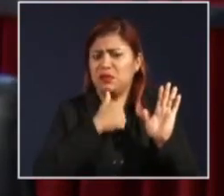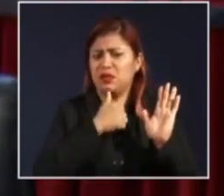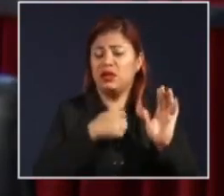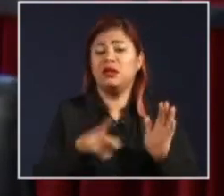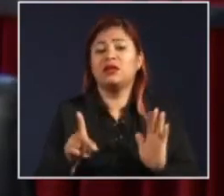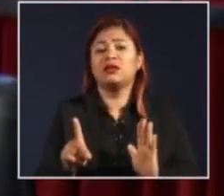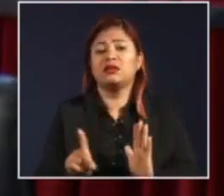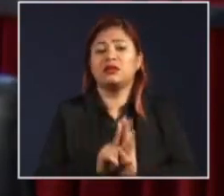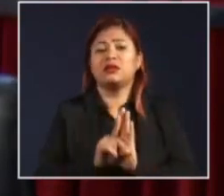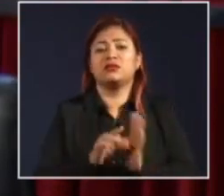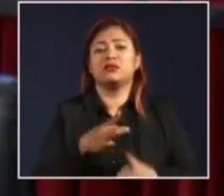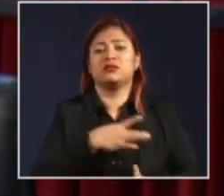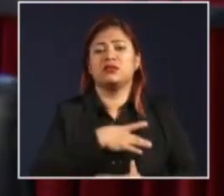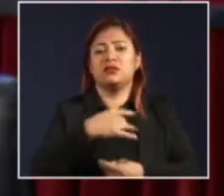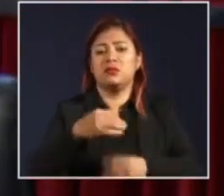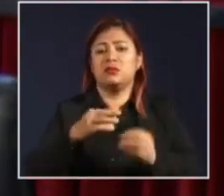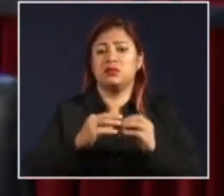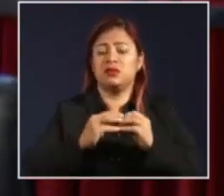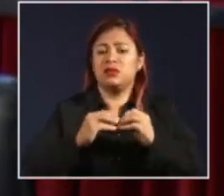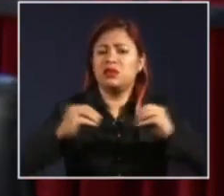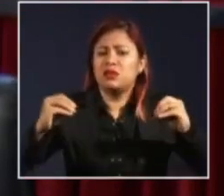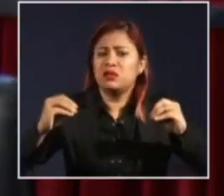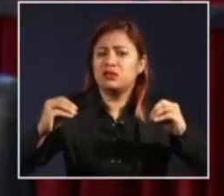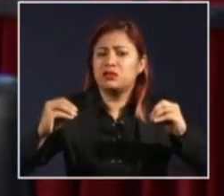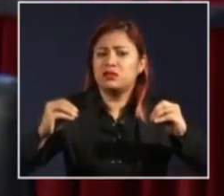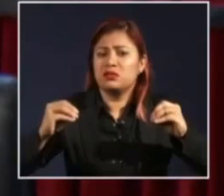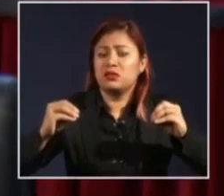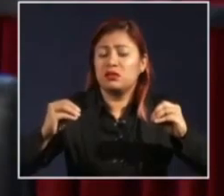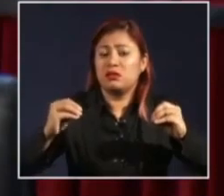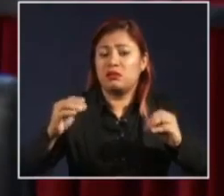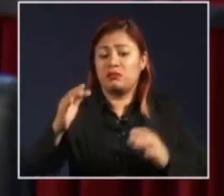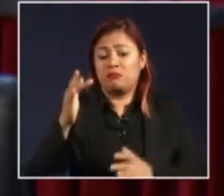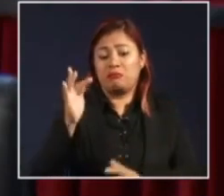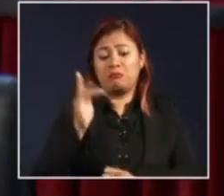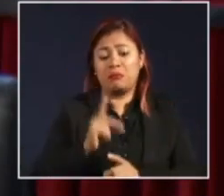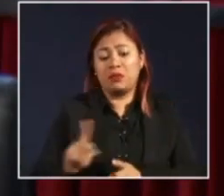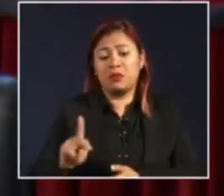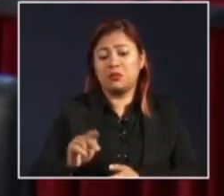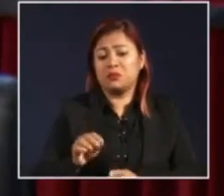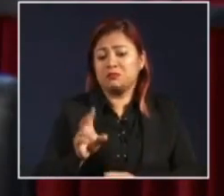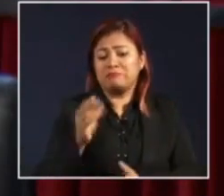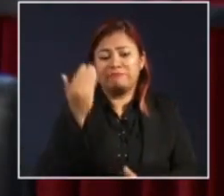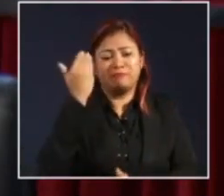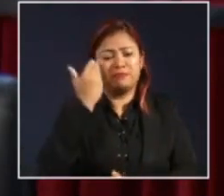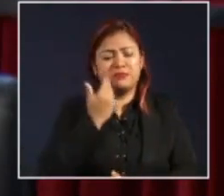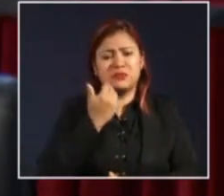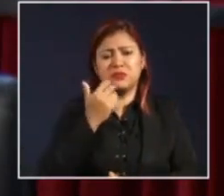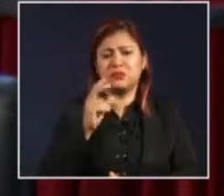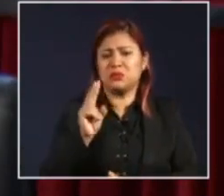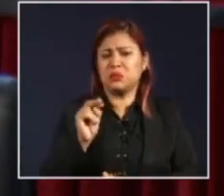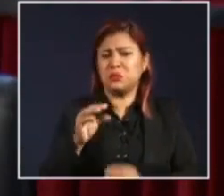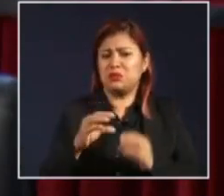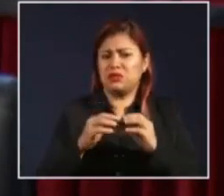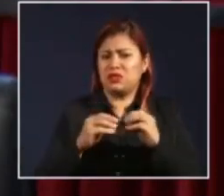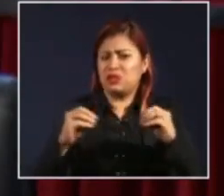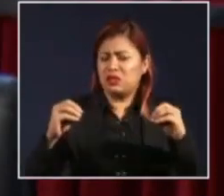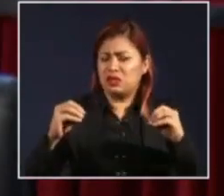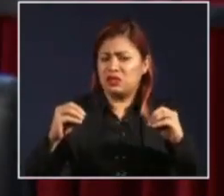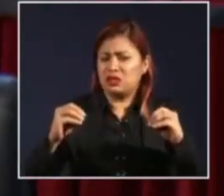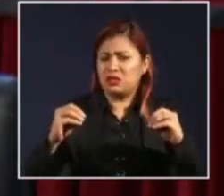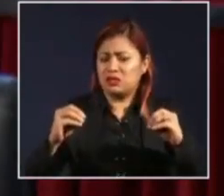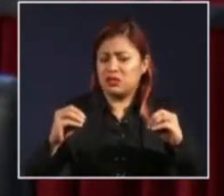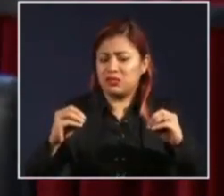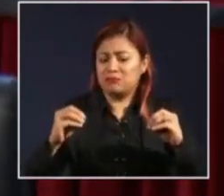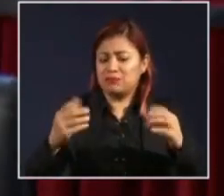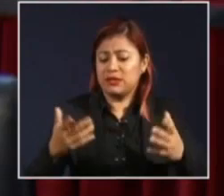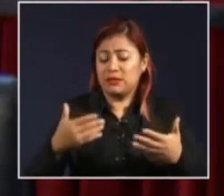derecho gratuito, pero lastimosamente no es gratuito, porque la realidad que viven los